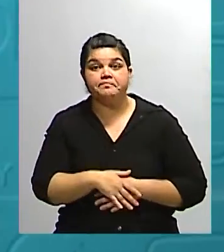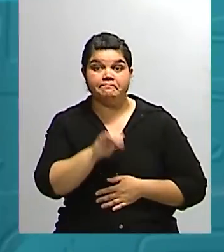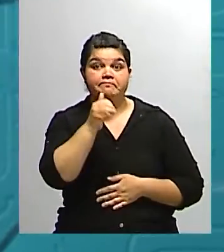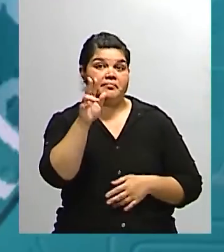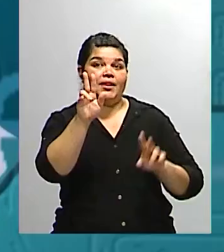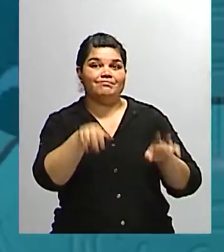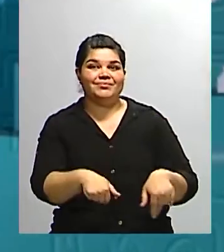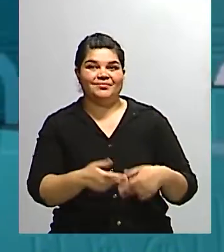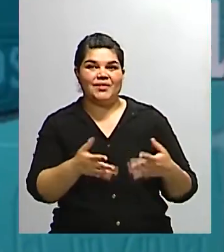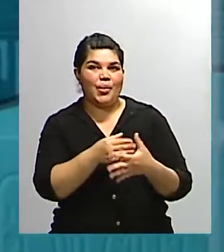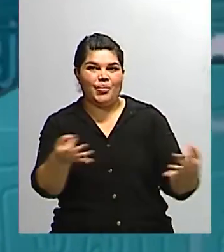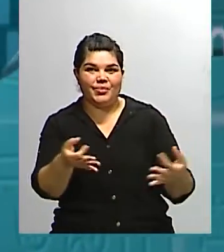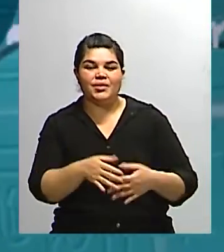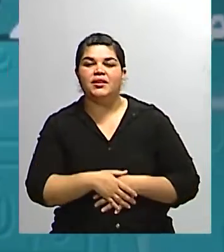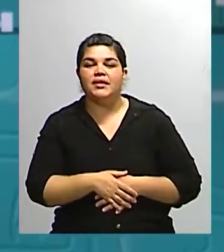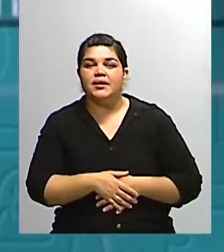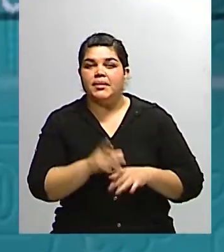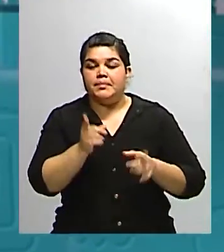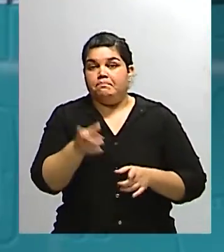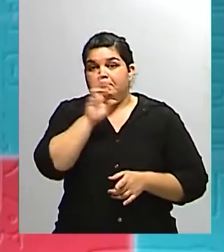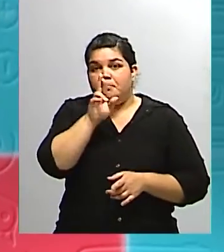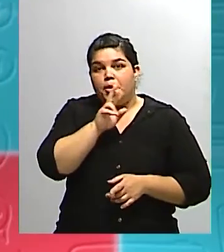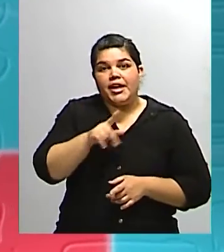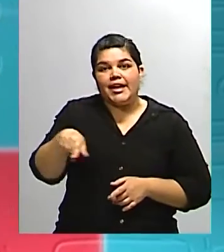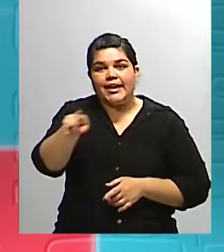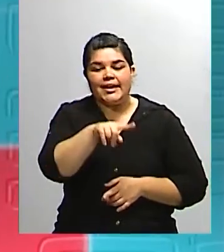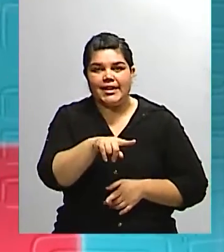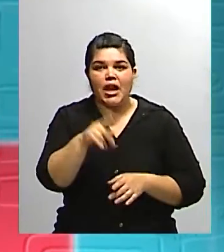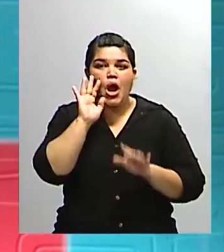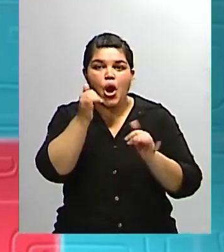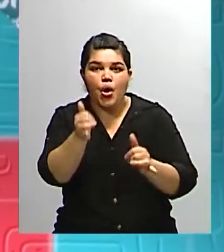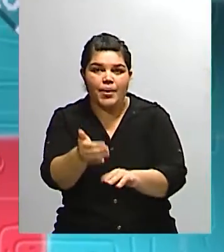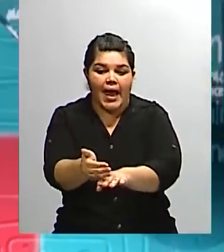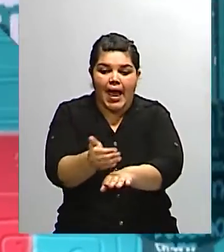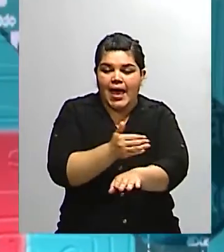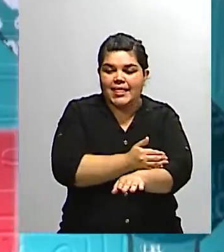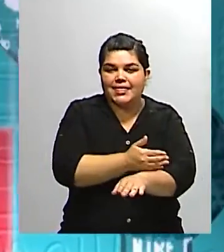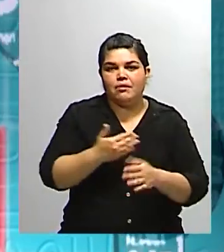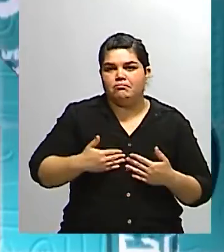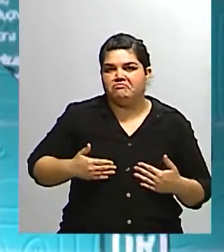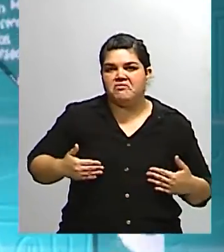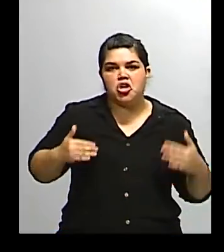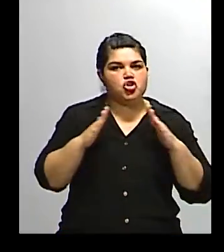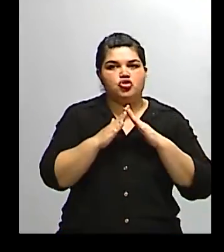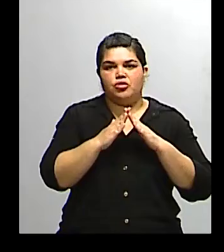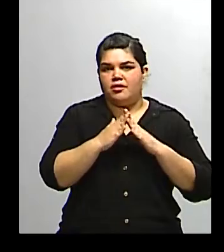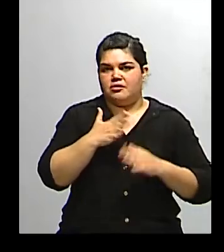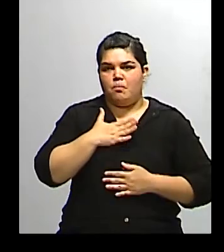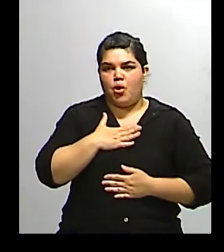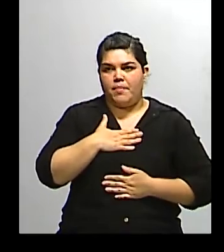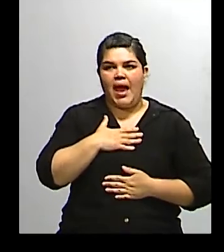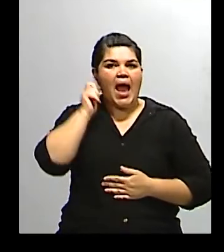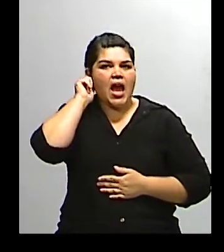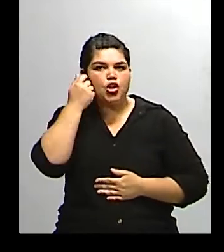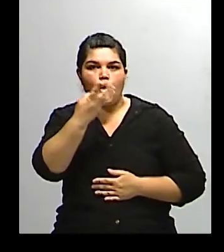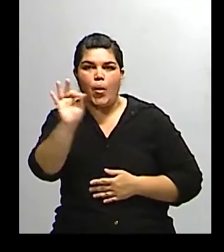El autoexamen, sobre todo para las mujeres jóvenes, es muy importante, como te digo, porque la mamografía en mujeres de menos de 40 no es